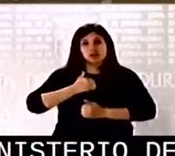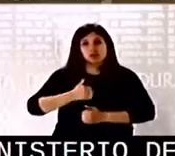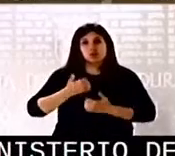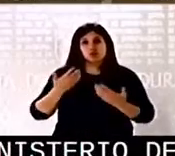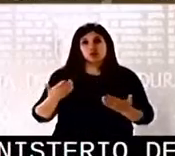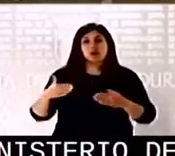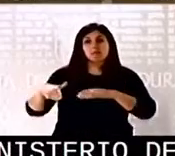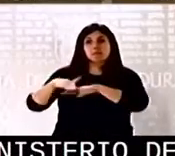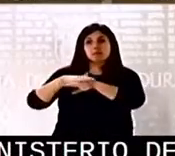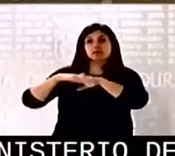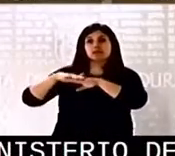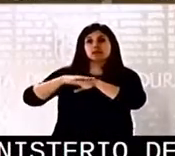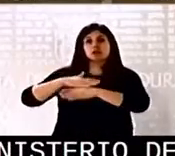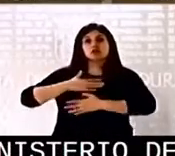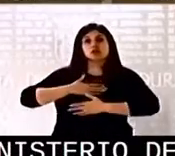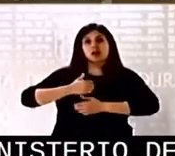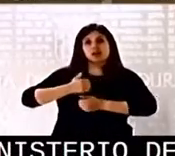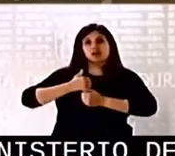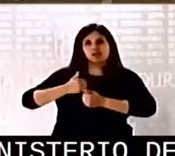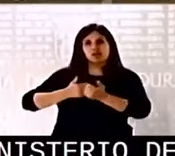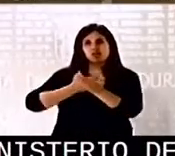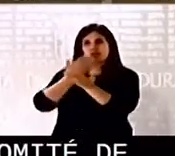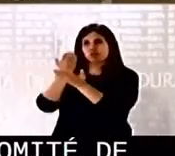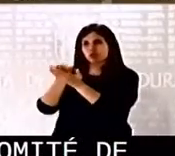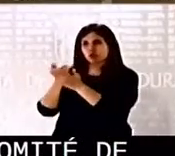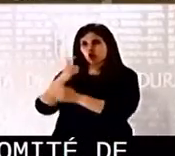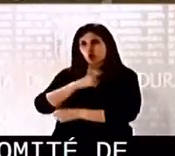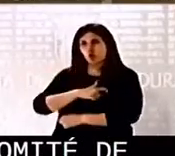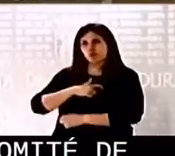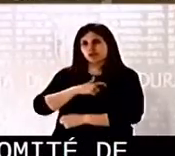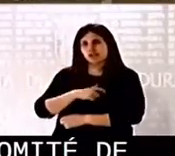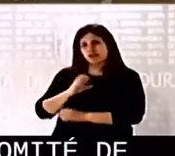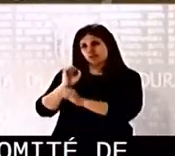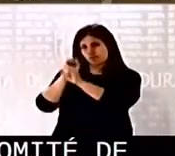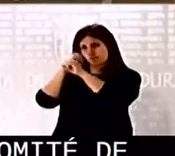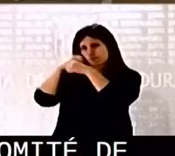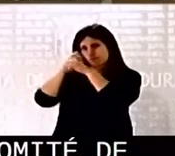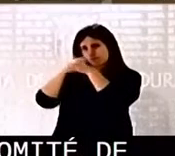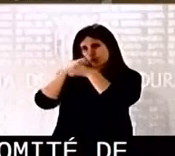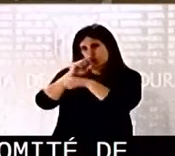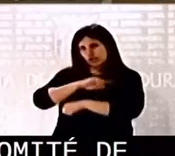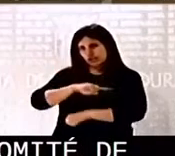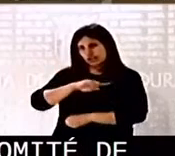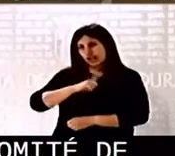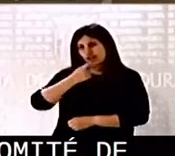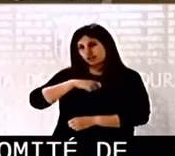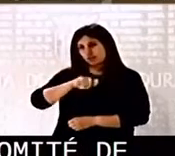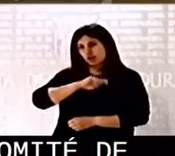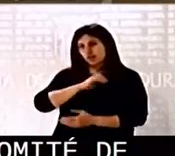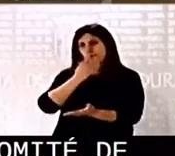encargado un trabajo al Comité de Bioética de España para que